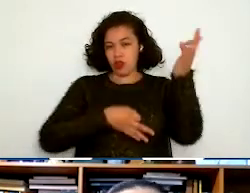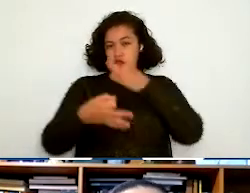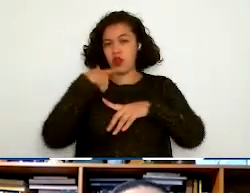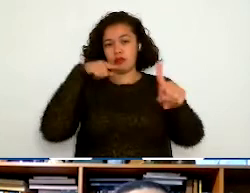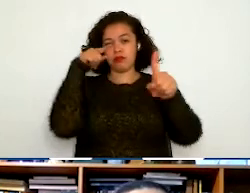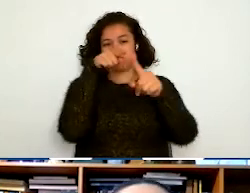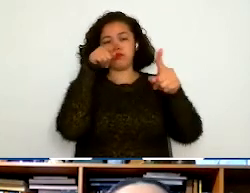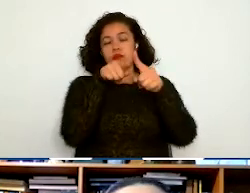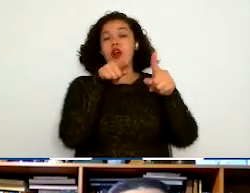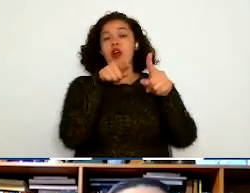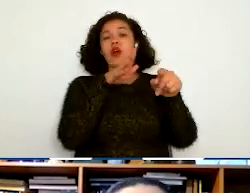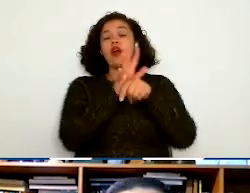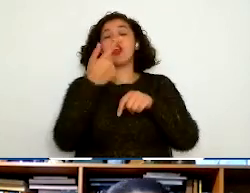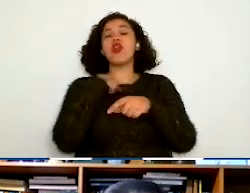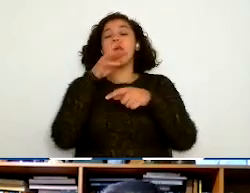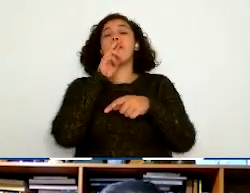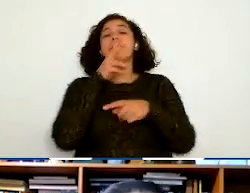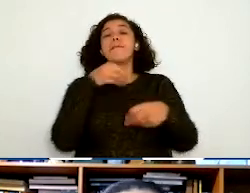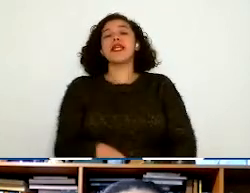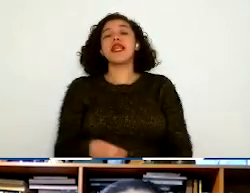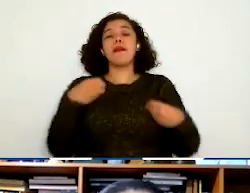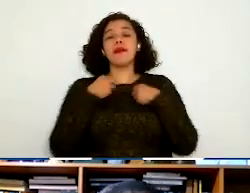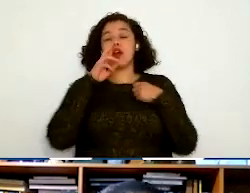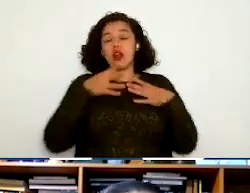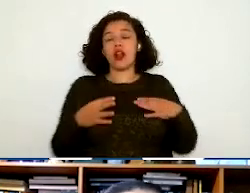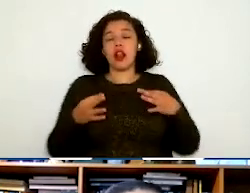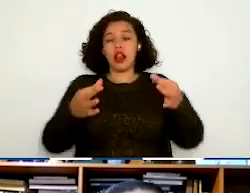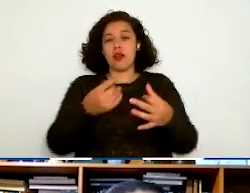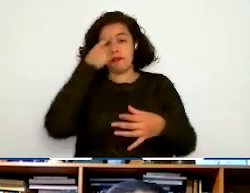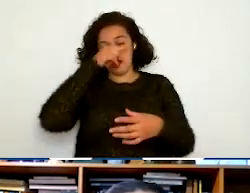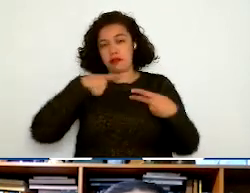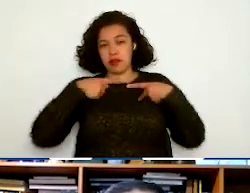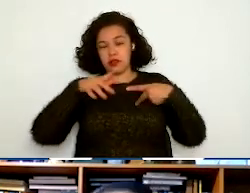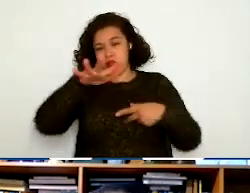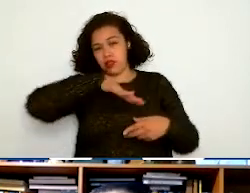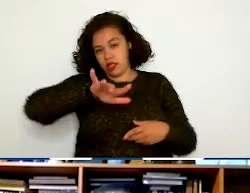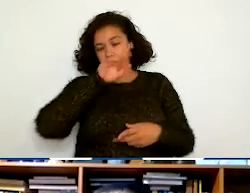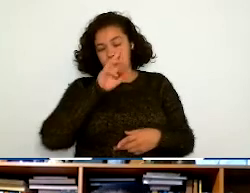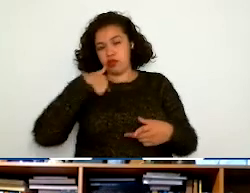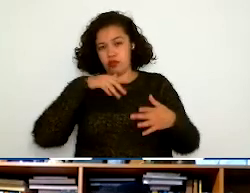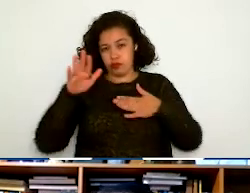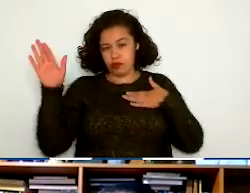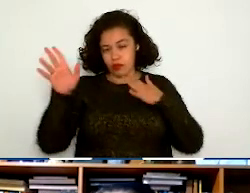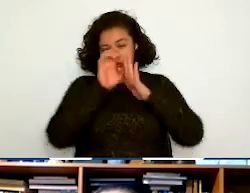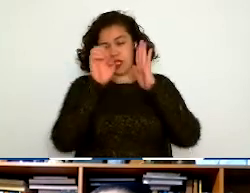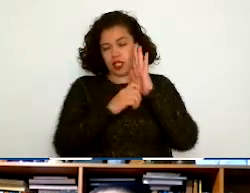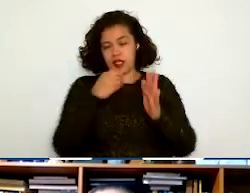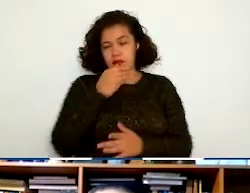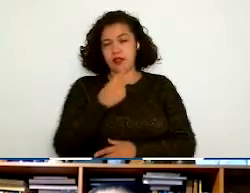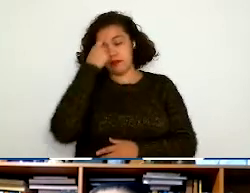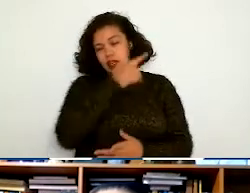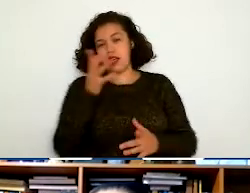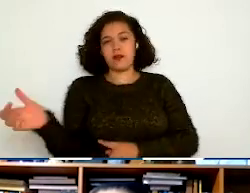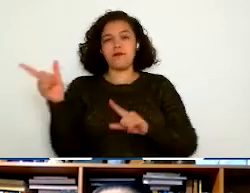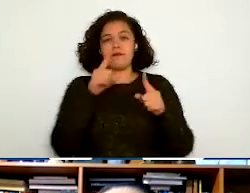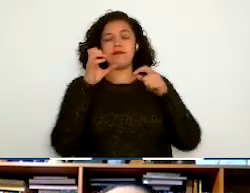intención de mejorar esa calidad de vida de las personas, y por ende, pues vamos a poner, ¿no? Ese